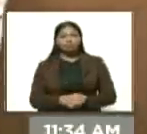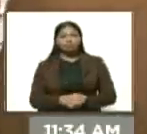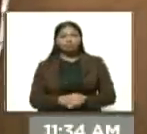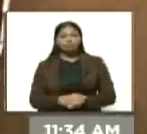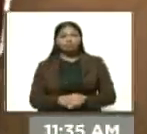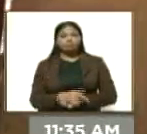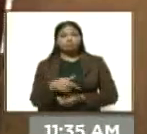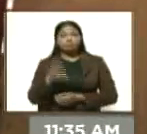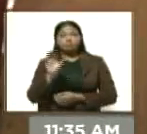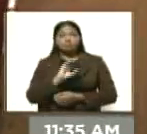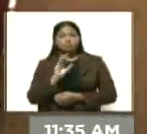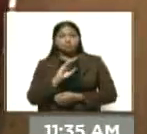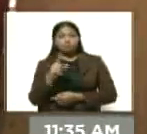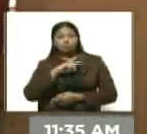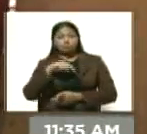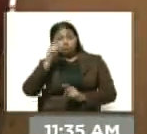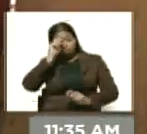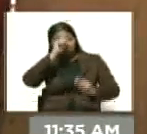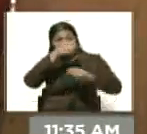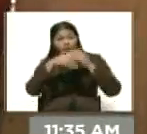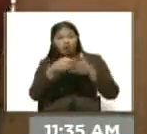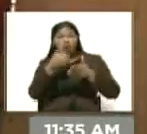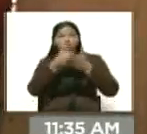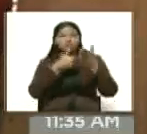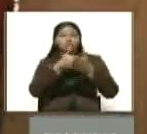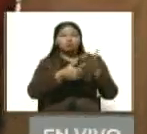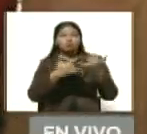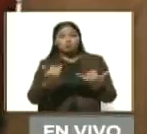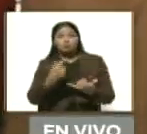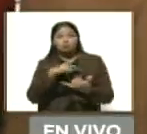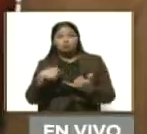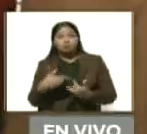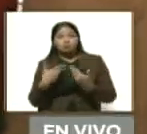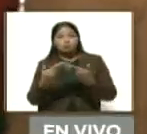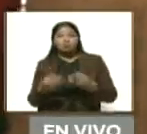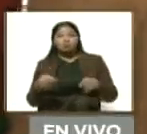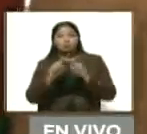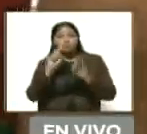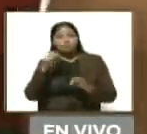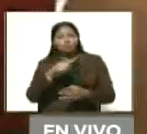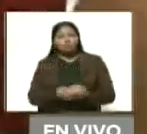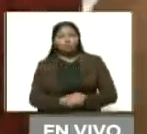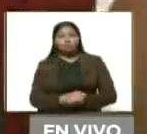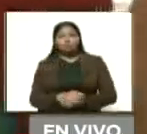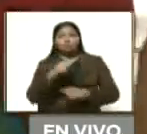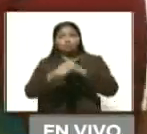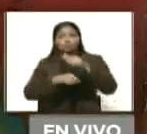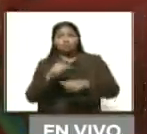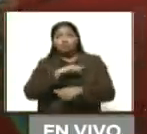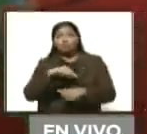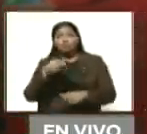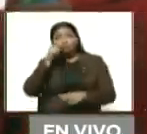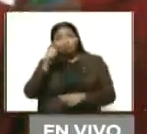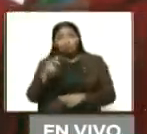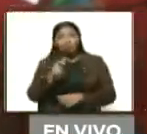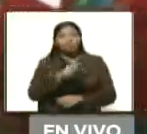de Caracas, reconociendo la lucha que han dado por siglos nuestros pueblos